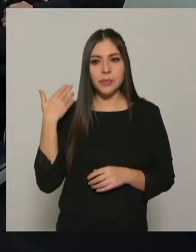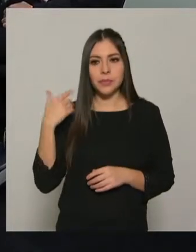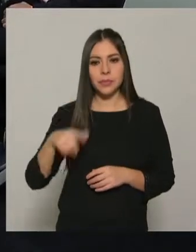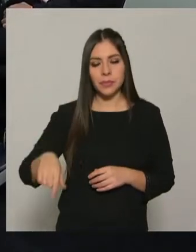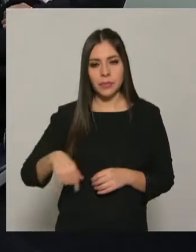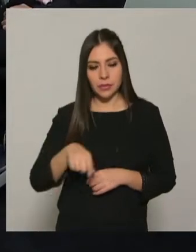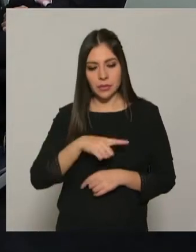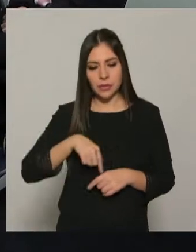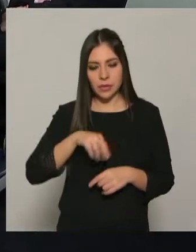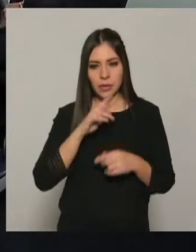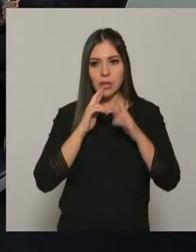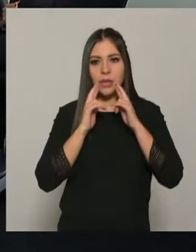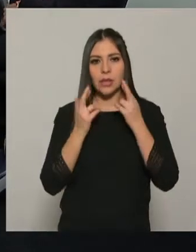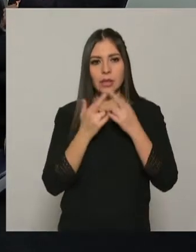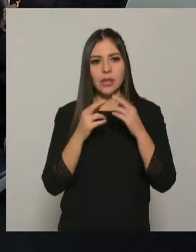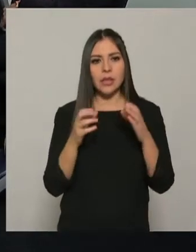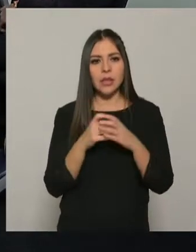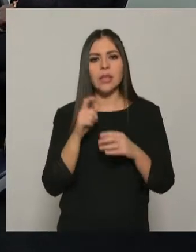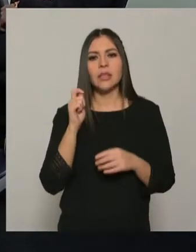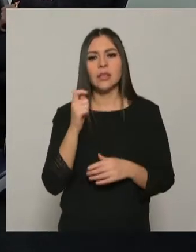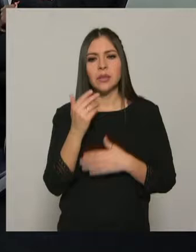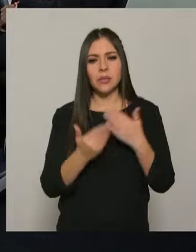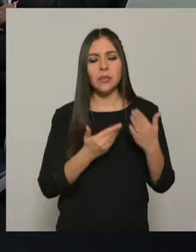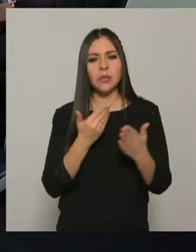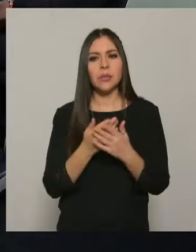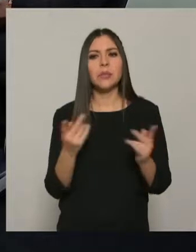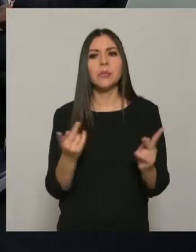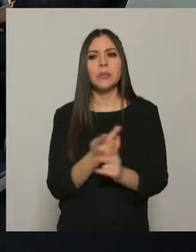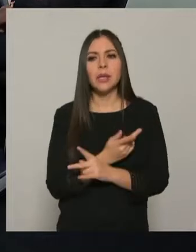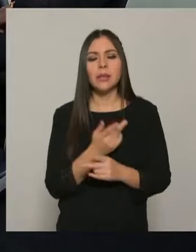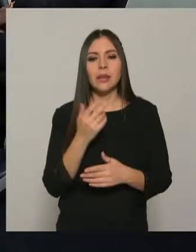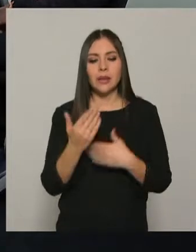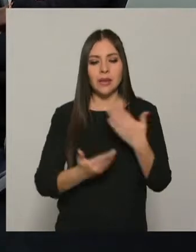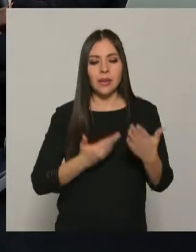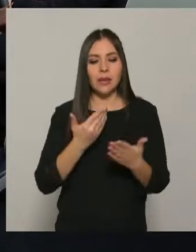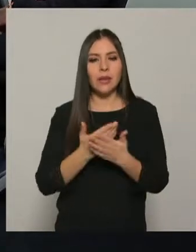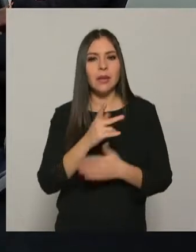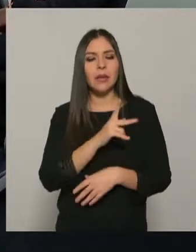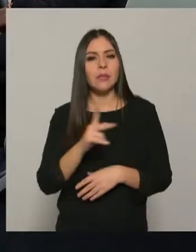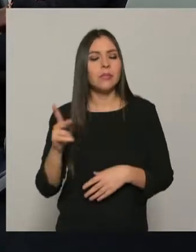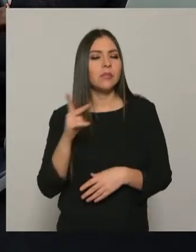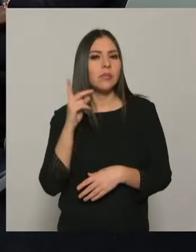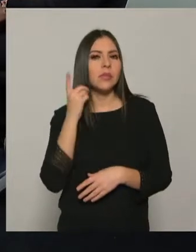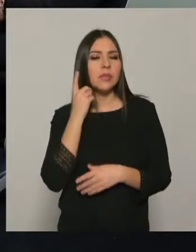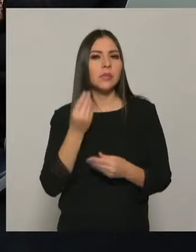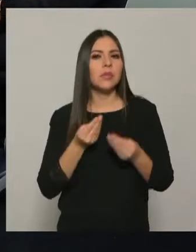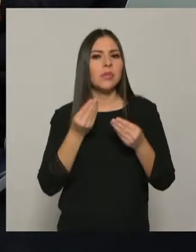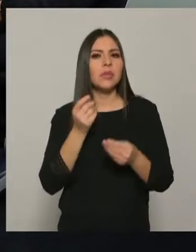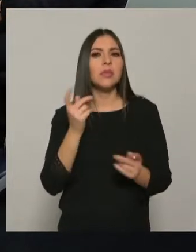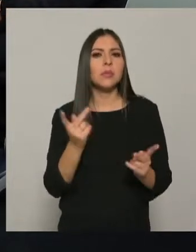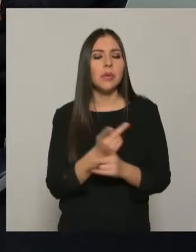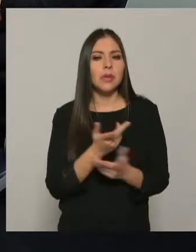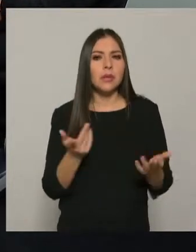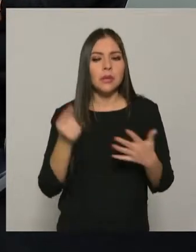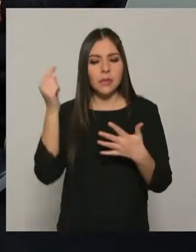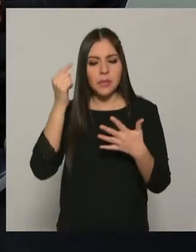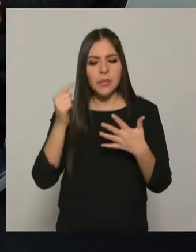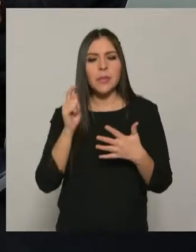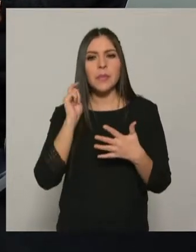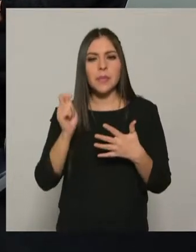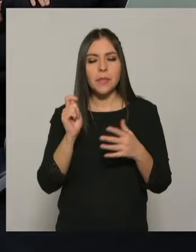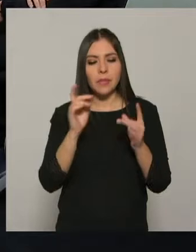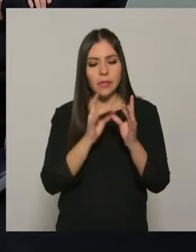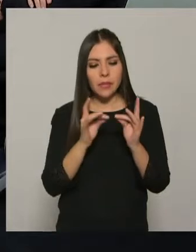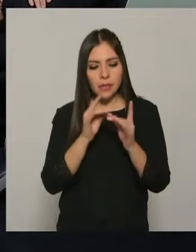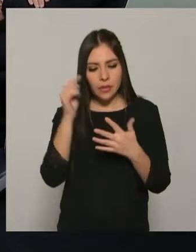mesa. ¿Qué pasa, Gloria, con este dictamen? ¿Cómo está la situación? ¿Cómo va este dictamen? ¿En qué consiste? Y si vamos a desmenuzar qué